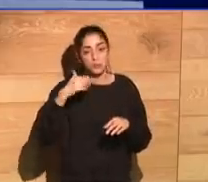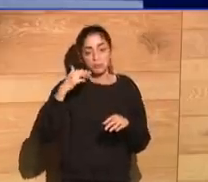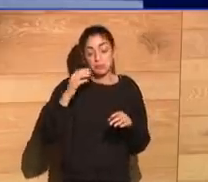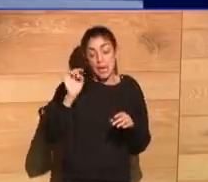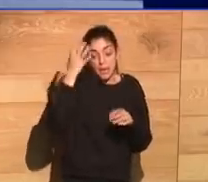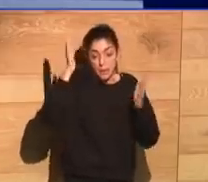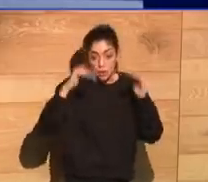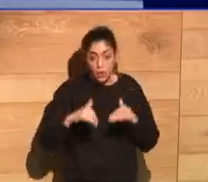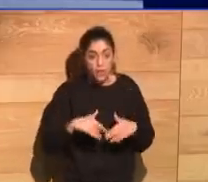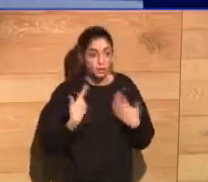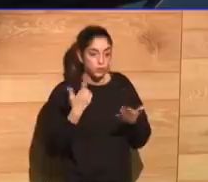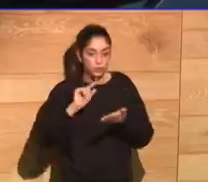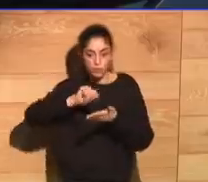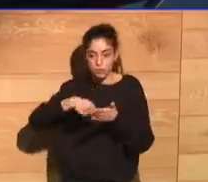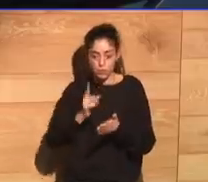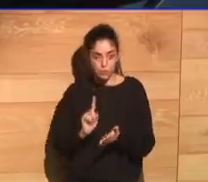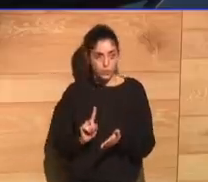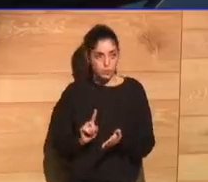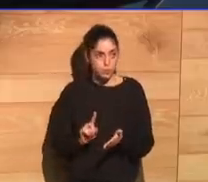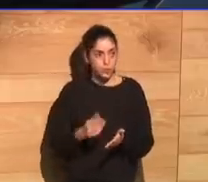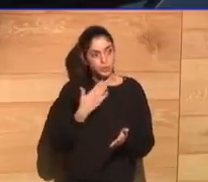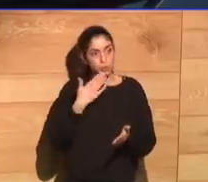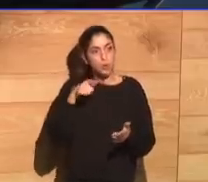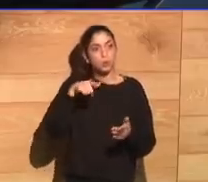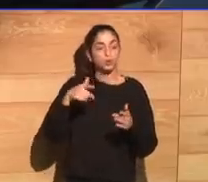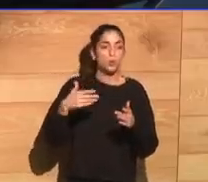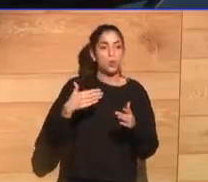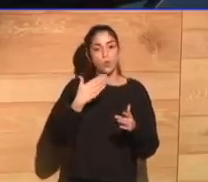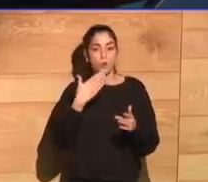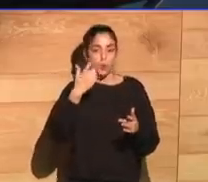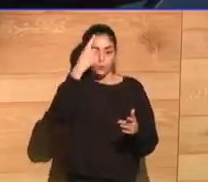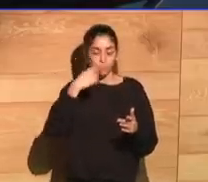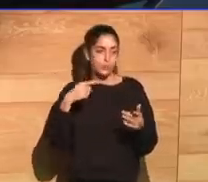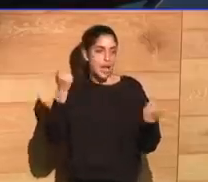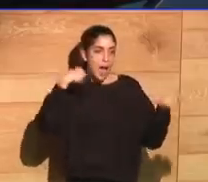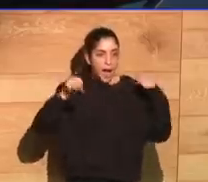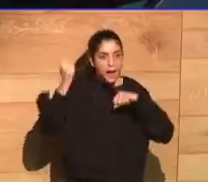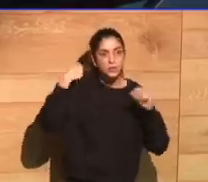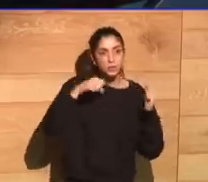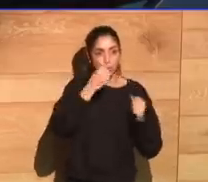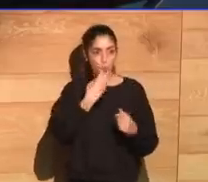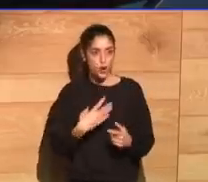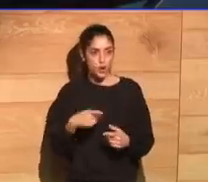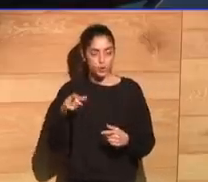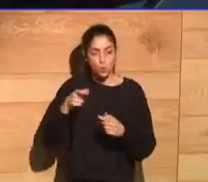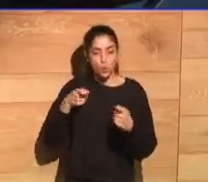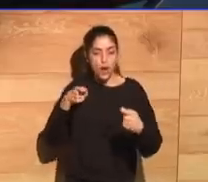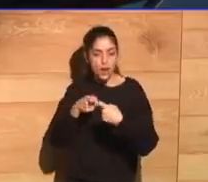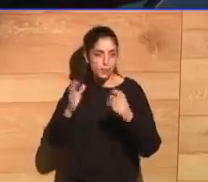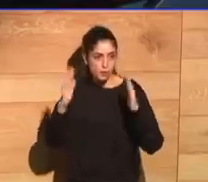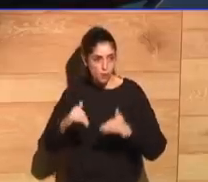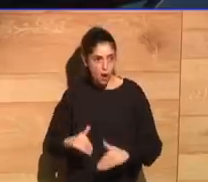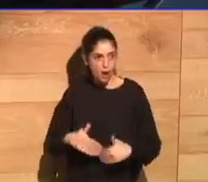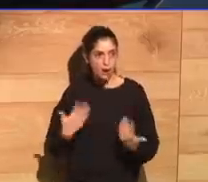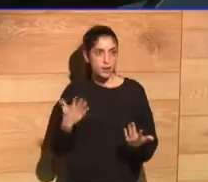¿no? Claro, Javi, tú lo estás diciendo desde tu atalaya de grandísimo actor, sí, que no hay enemigo pequeño para ti, que tú a interpretar a un bagel lo puedes